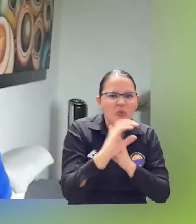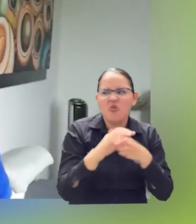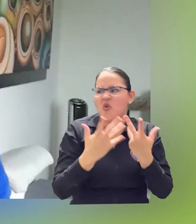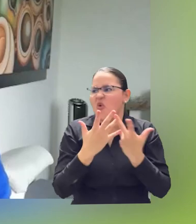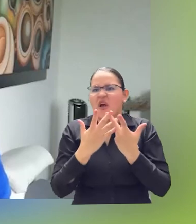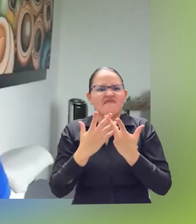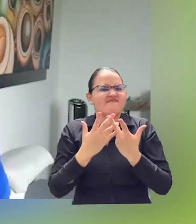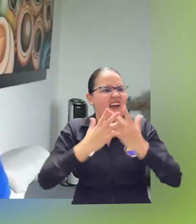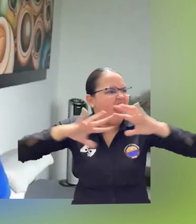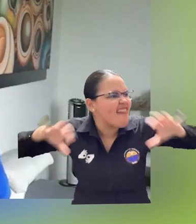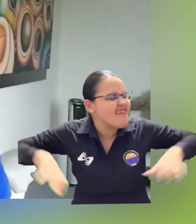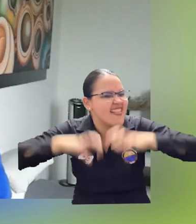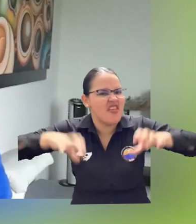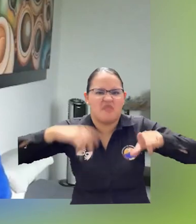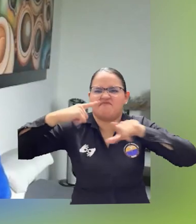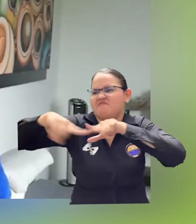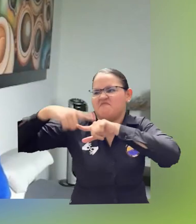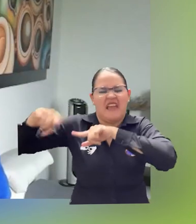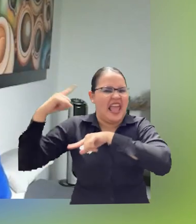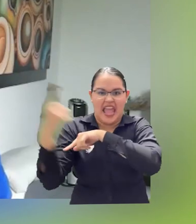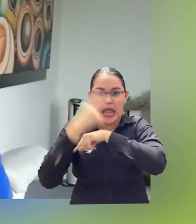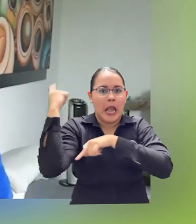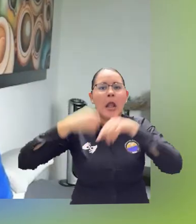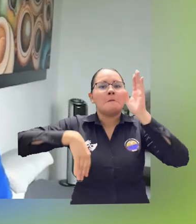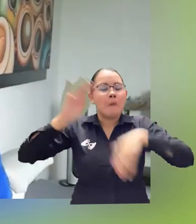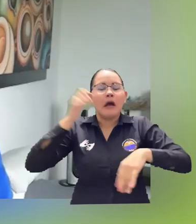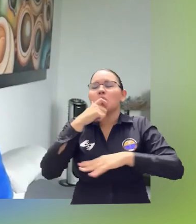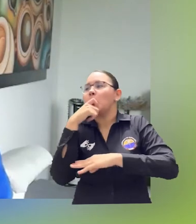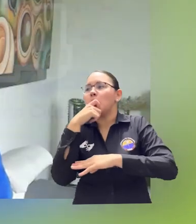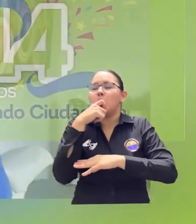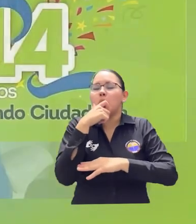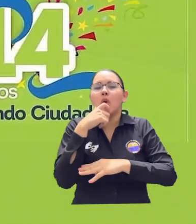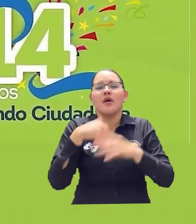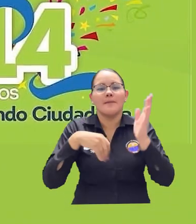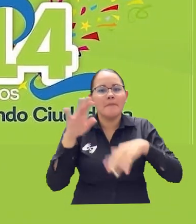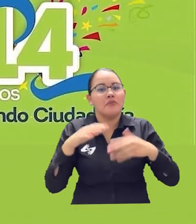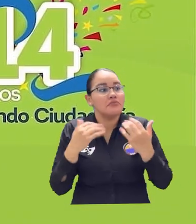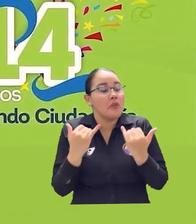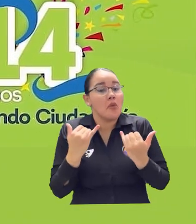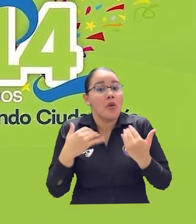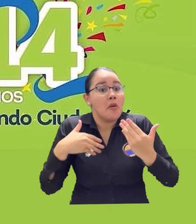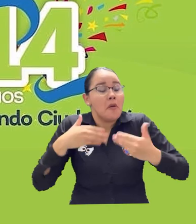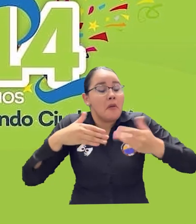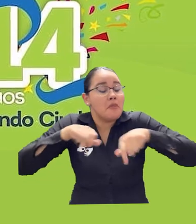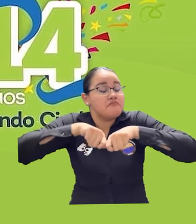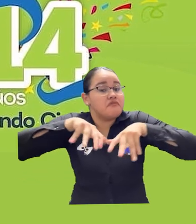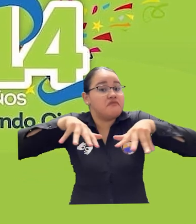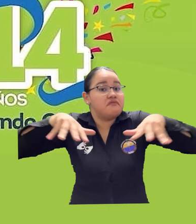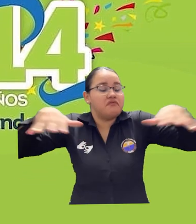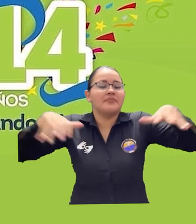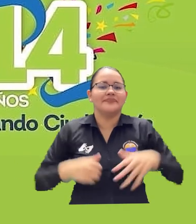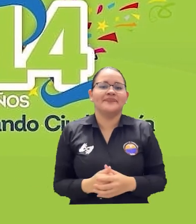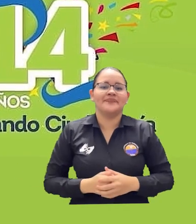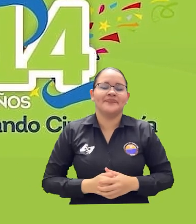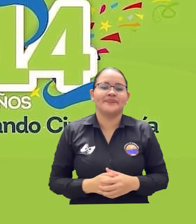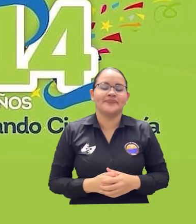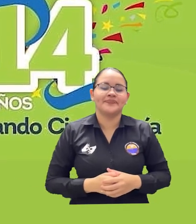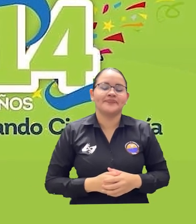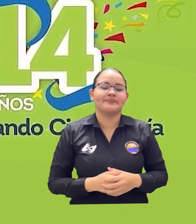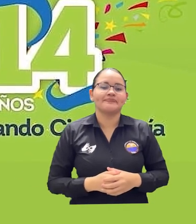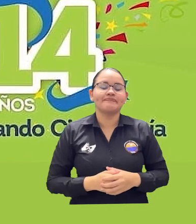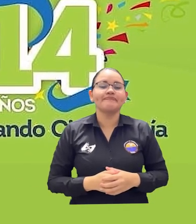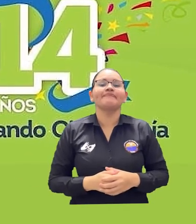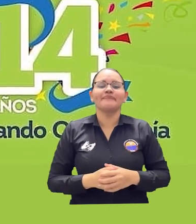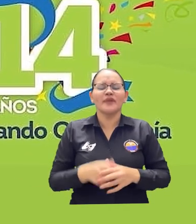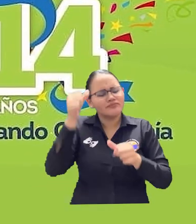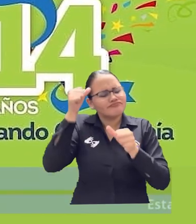ha ido expandiendo a lo largo y ancho de la ciudad de Santa Marta. Para conmemorar su aniversario número 14, la